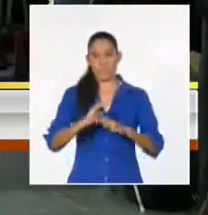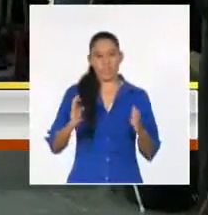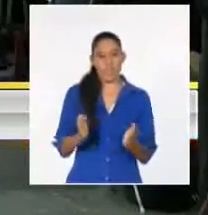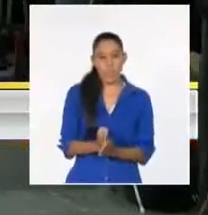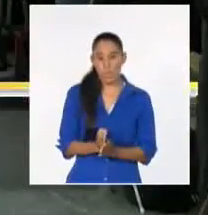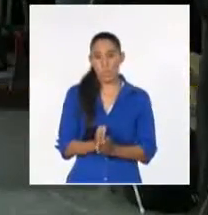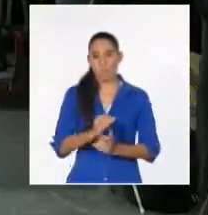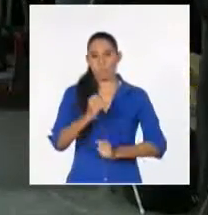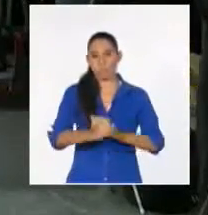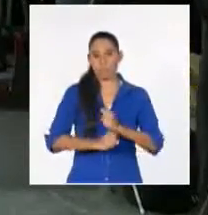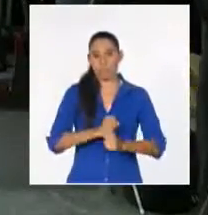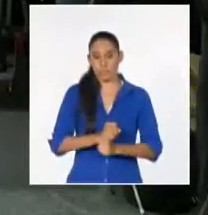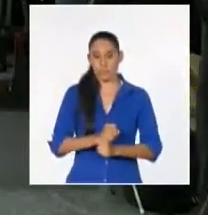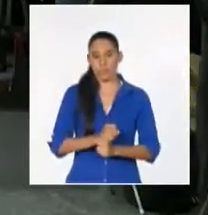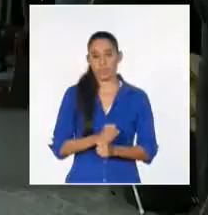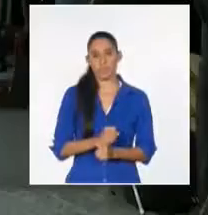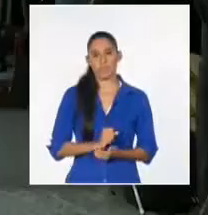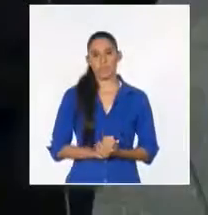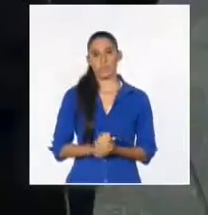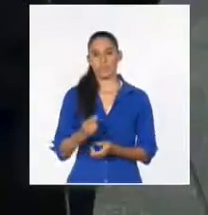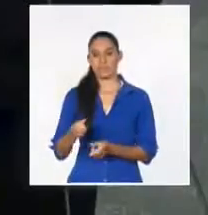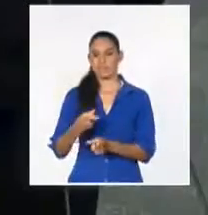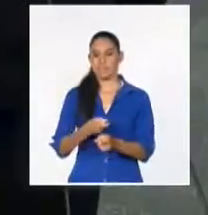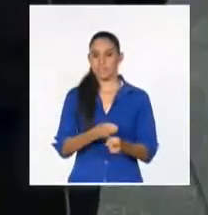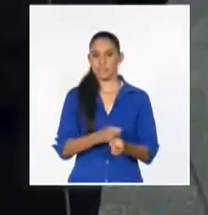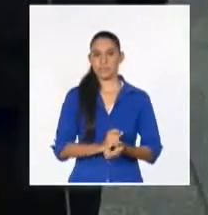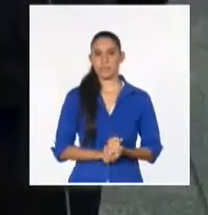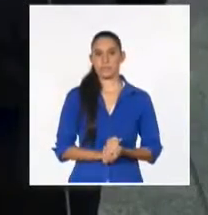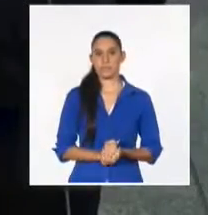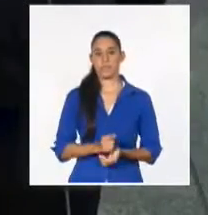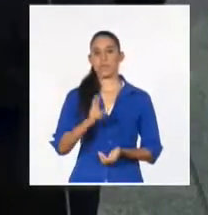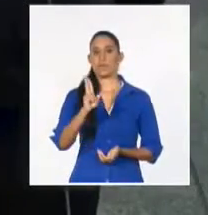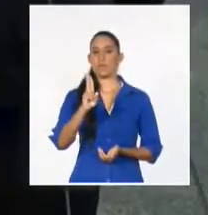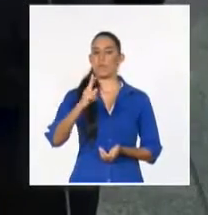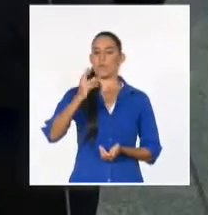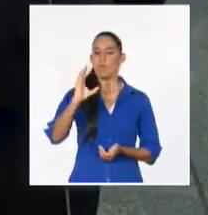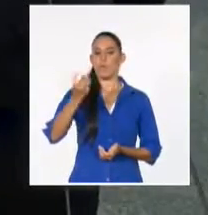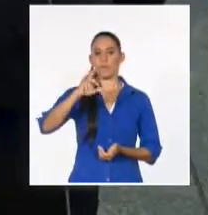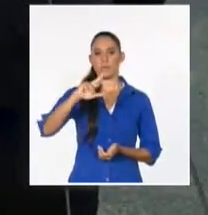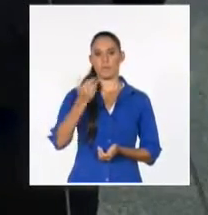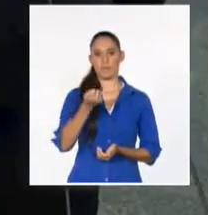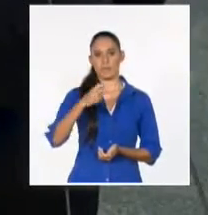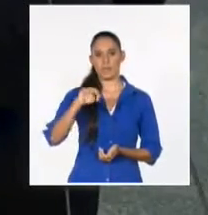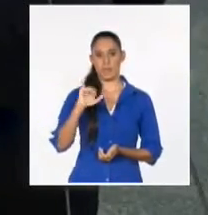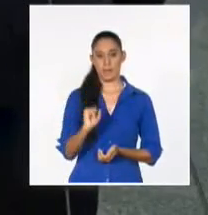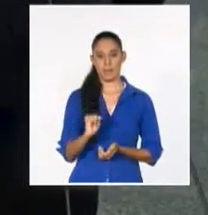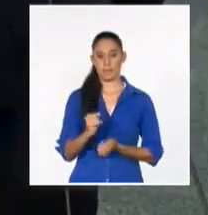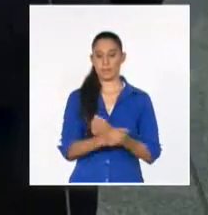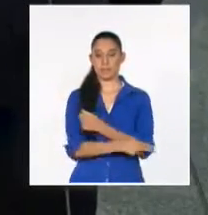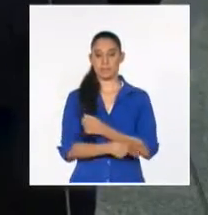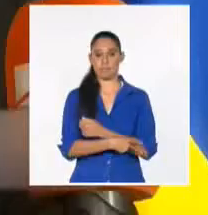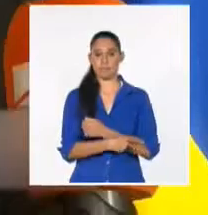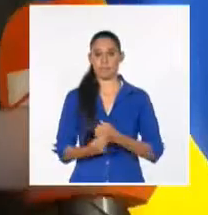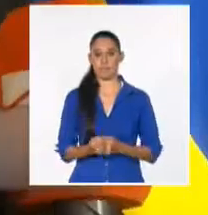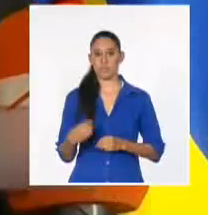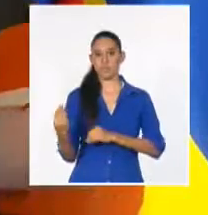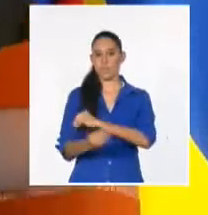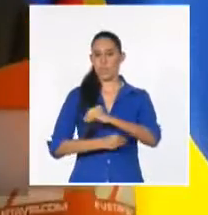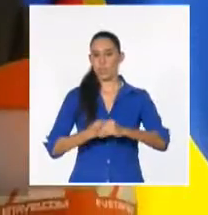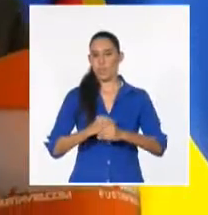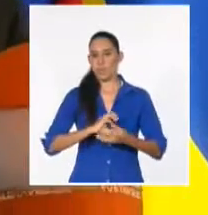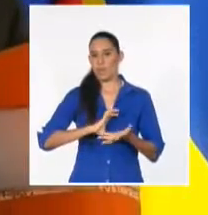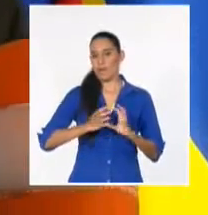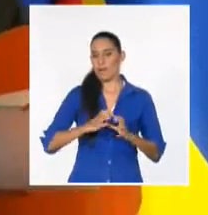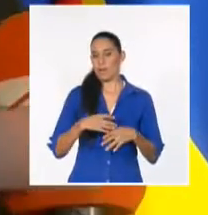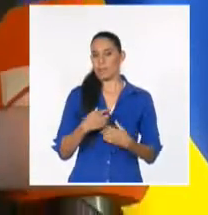todo el armamento posible. El mandatario ucraniano, consciente de que un giro en la atención y apoyo internacional hacia la guerra en Gaza puede